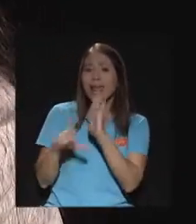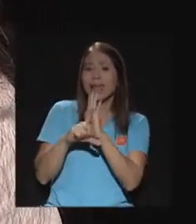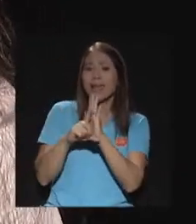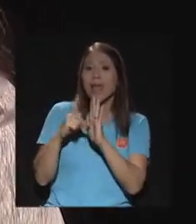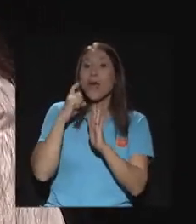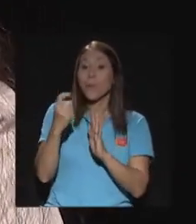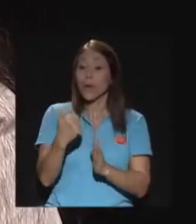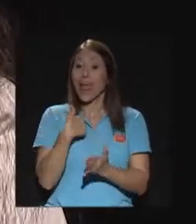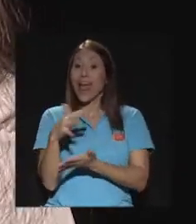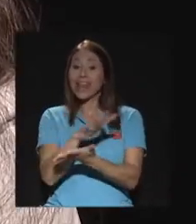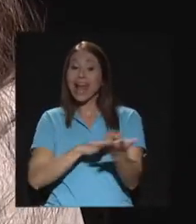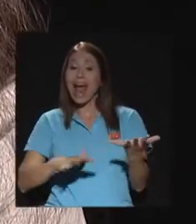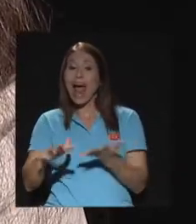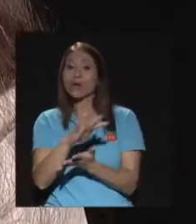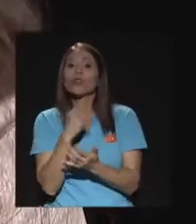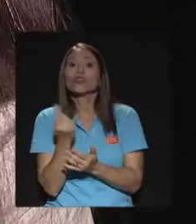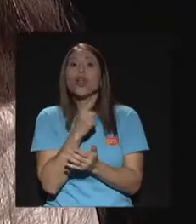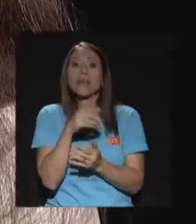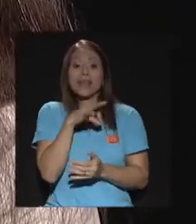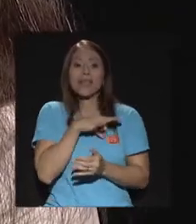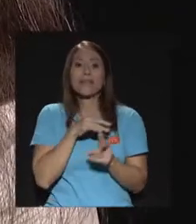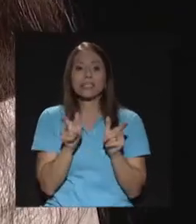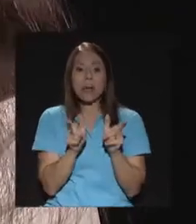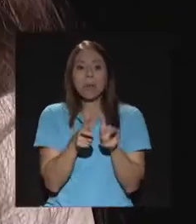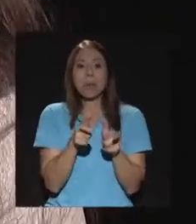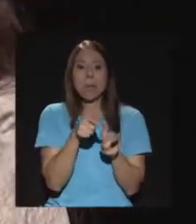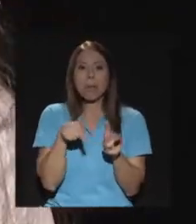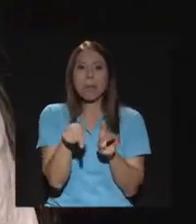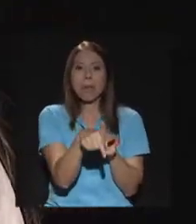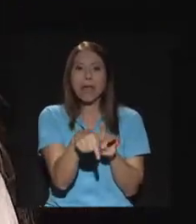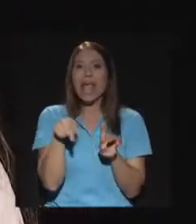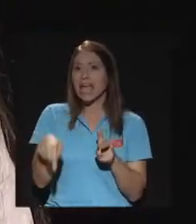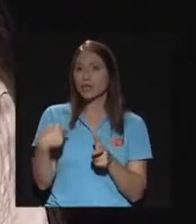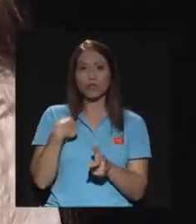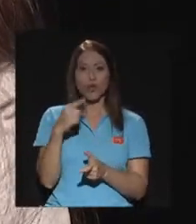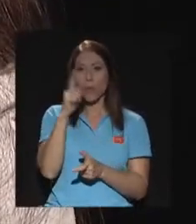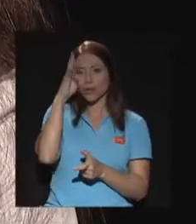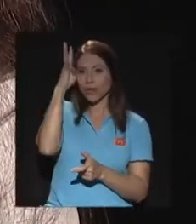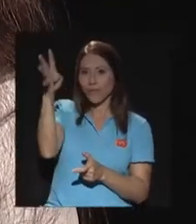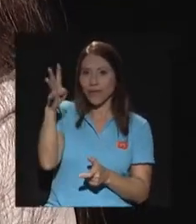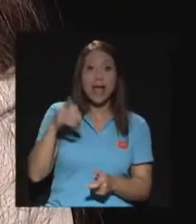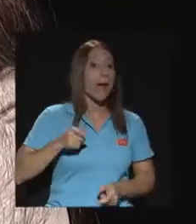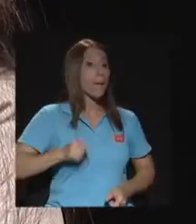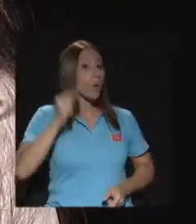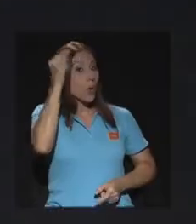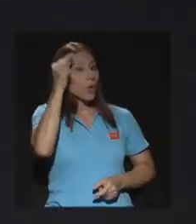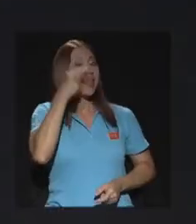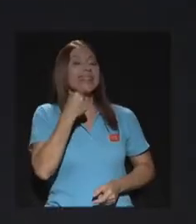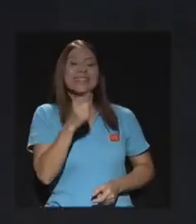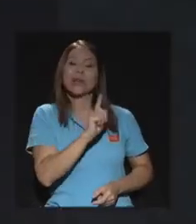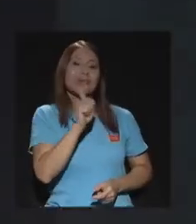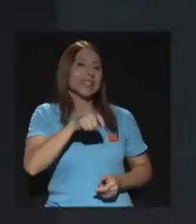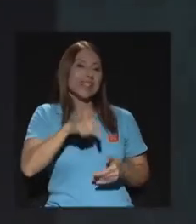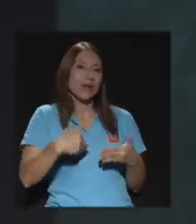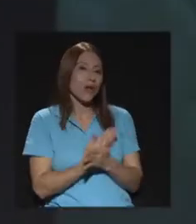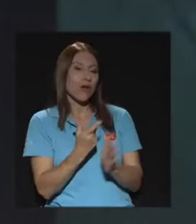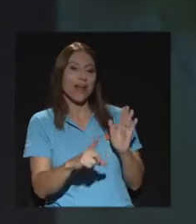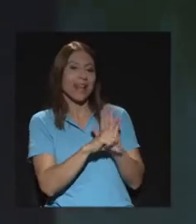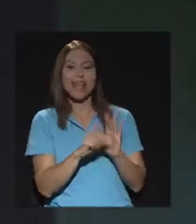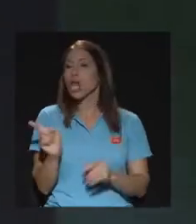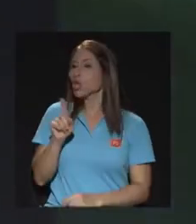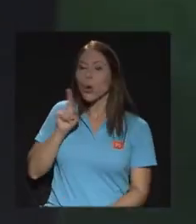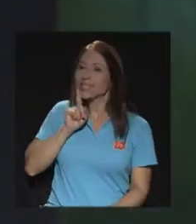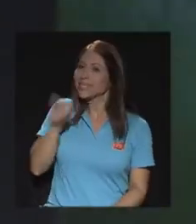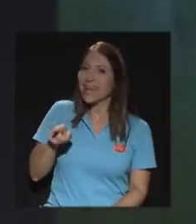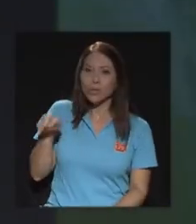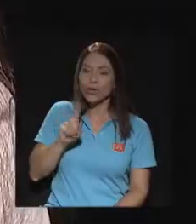caos se benefician unos cuantos. Y eso es una discusión que no me la estoy inventando yo. La Procuraduría dice que no es necesaria la tenemos nueva en contra. No, eso no es cierto. Eso no es